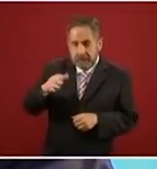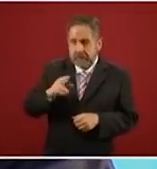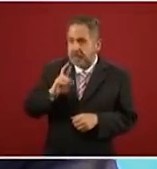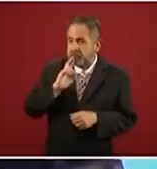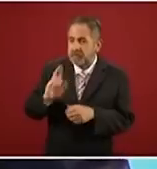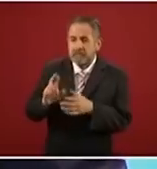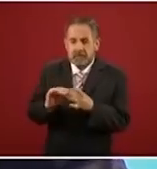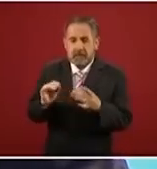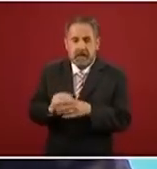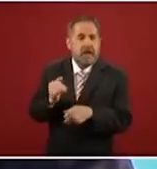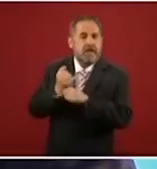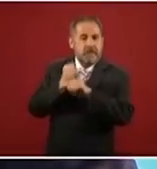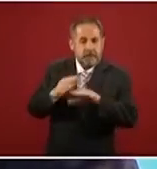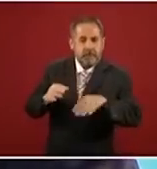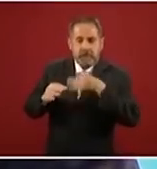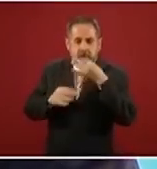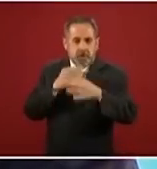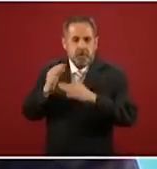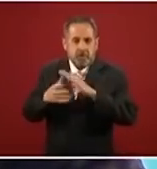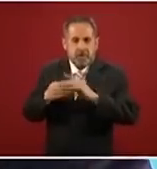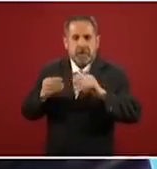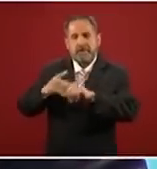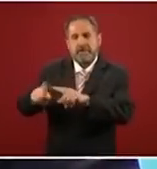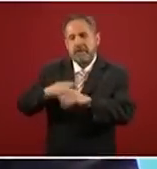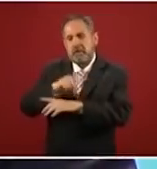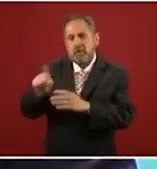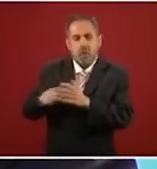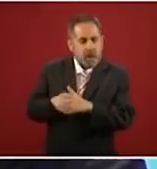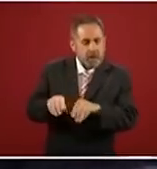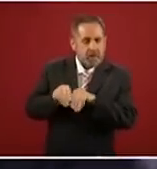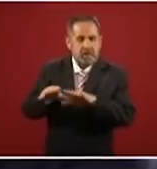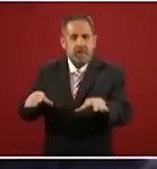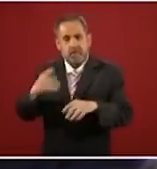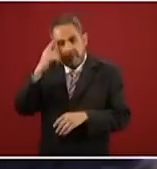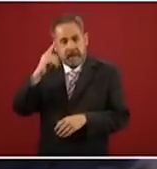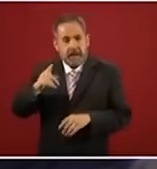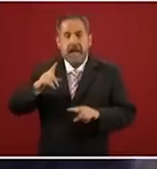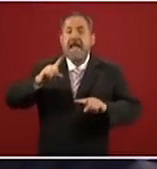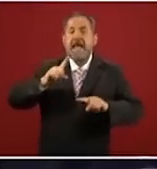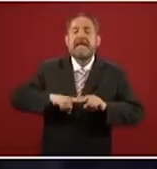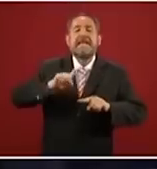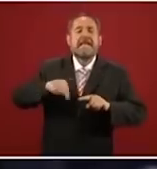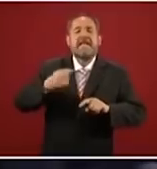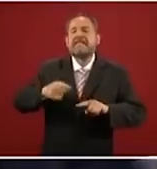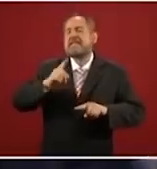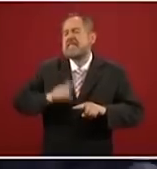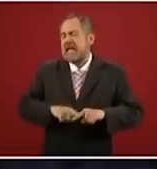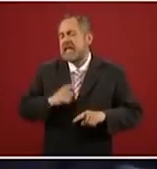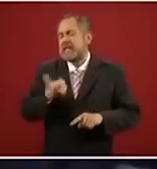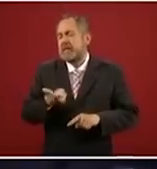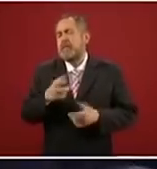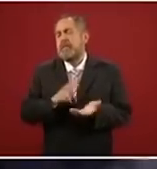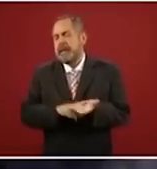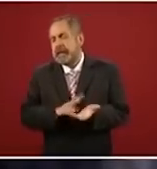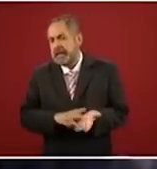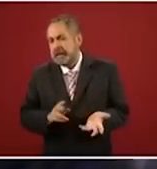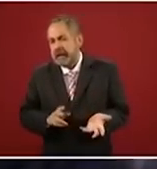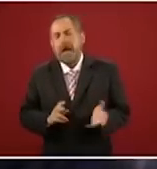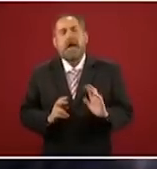llegar la información a todos estos lugares para que el quién es quién en los precios de las remesas sea un instrumento